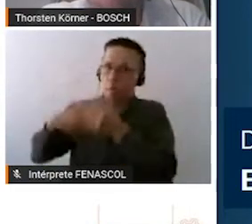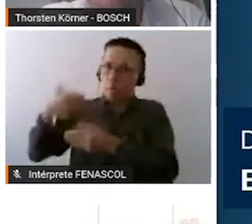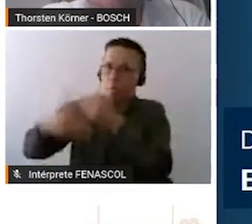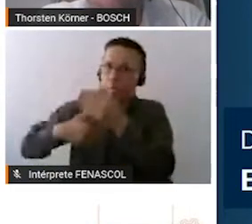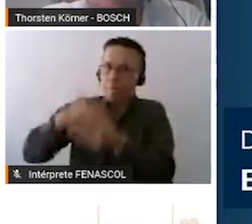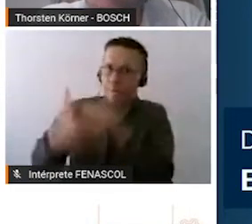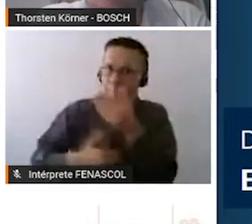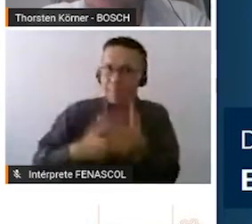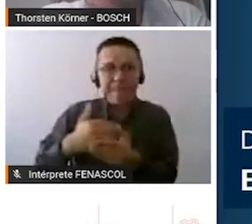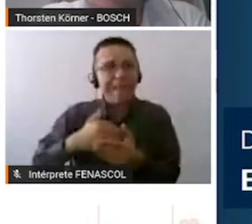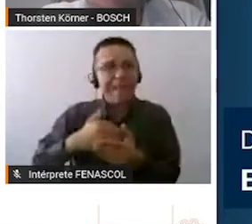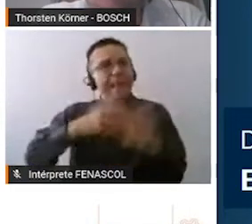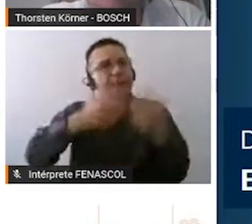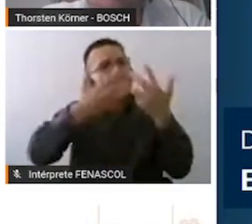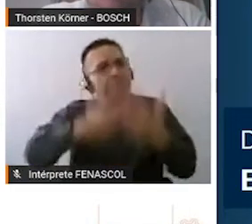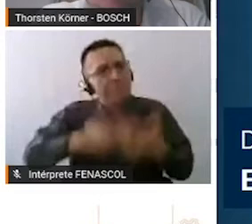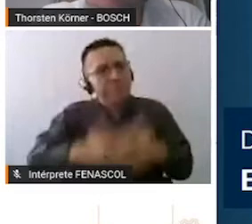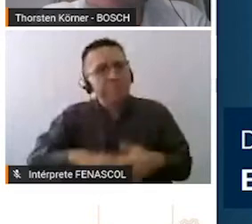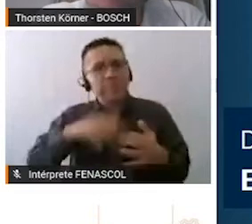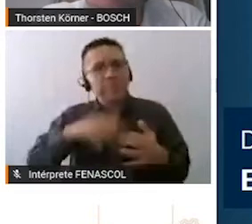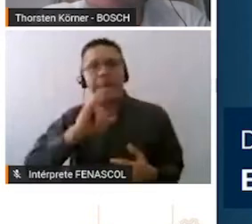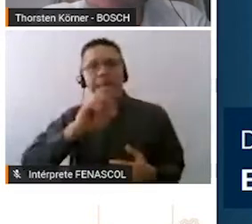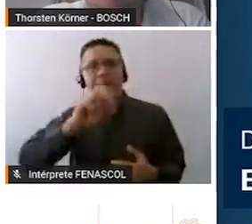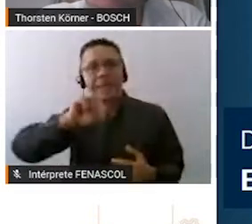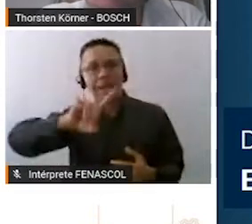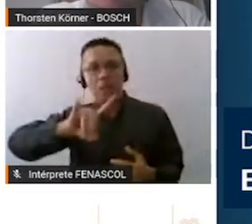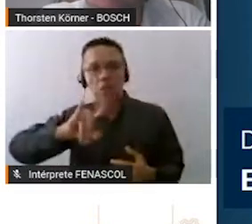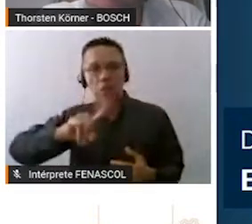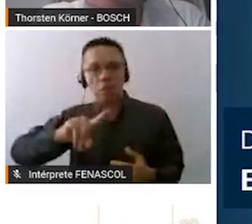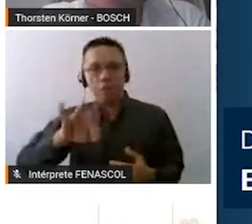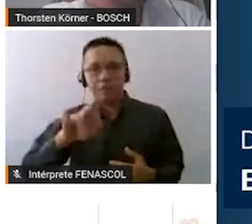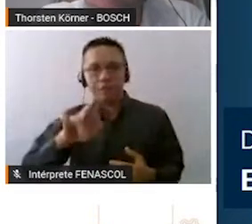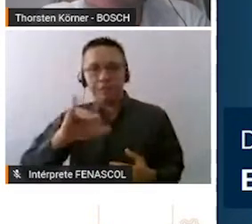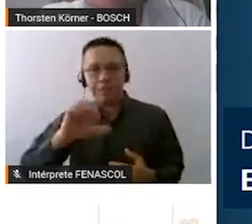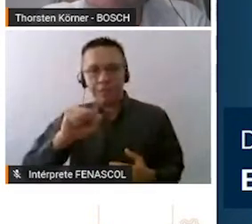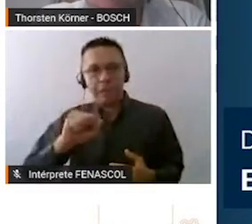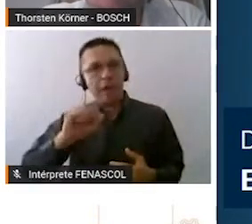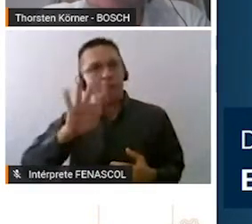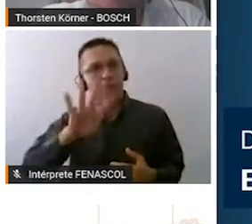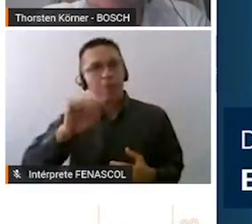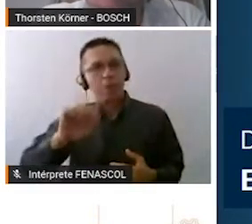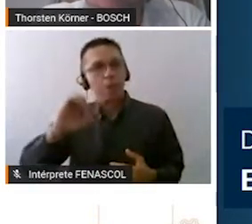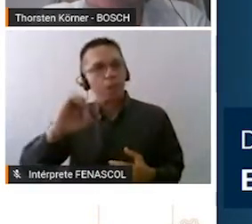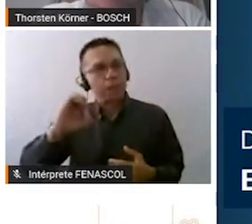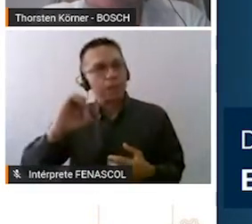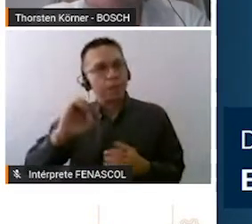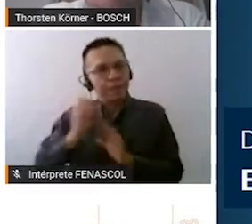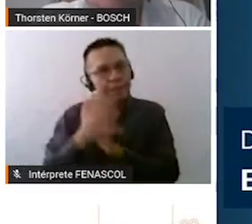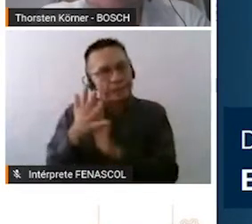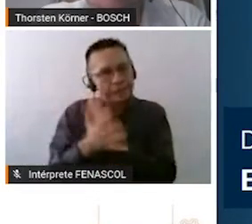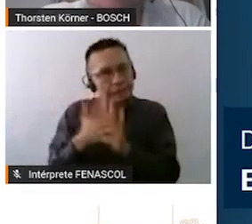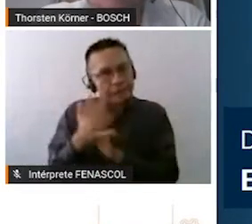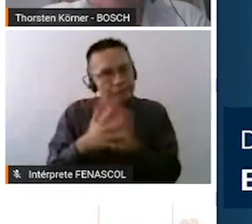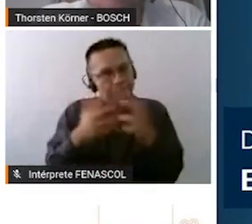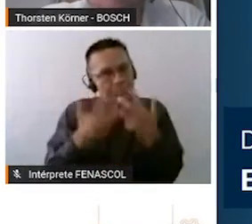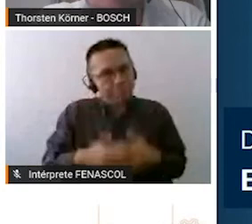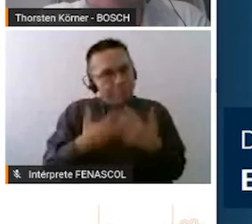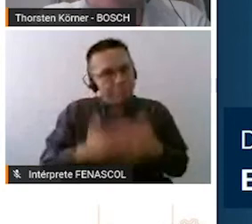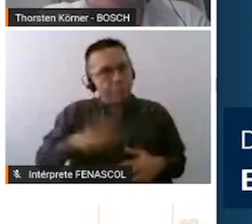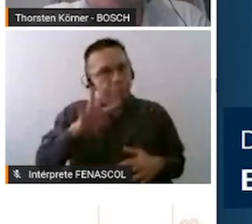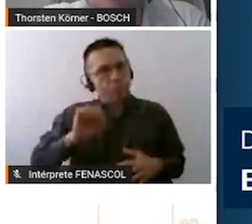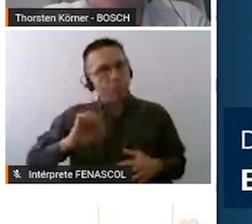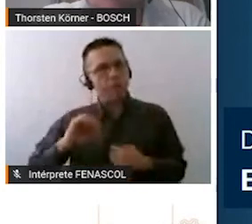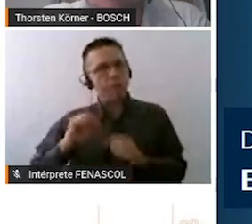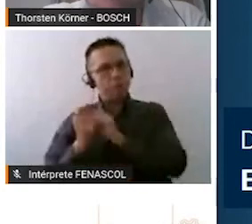industria 4.0 a lo largo de los años, ya que ha sido un término muy flexible, abierto a muchas